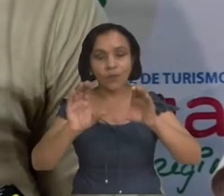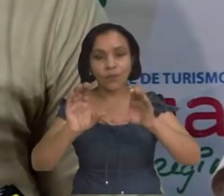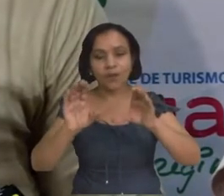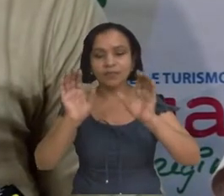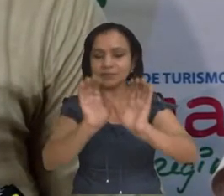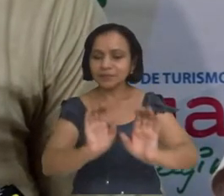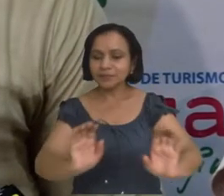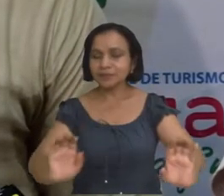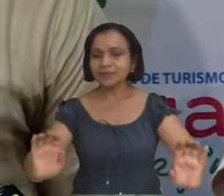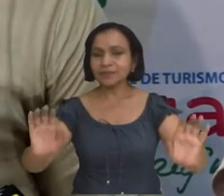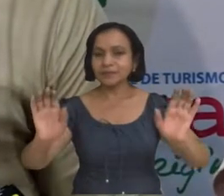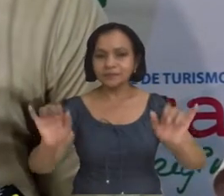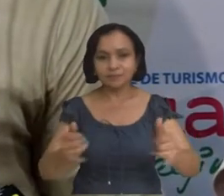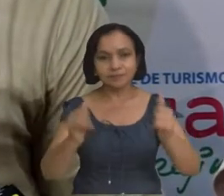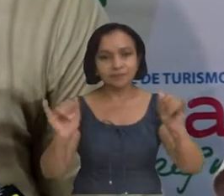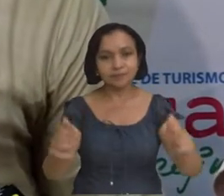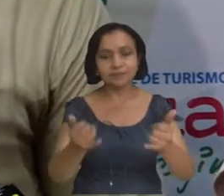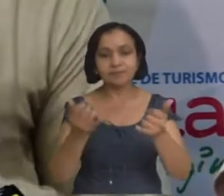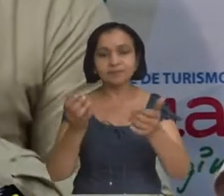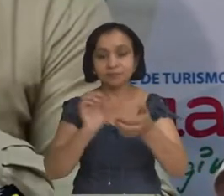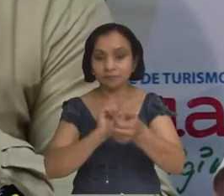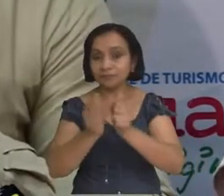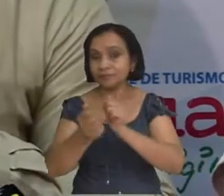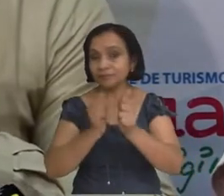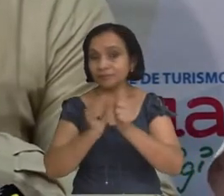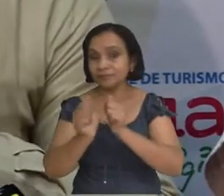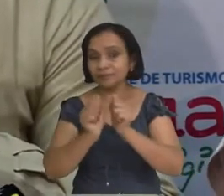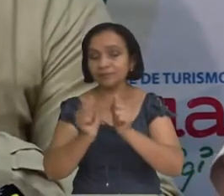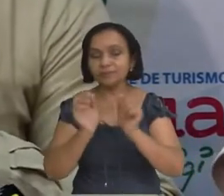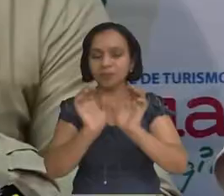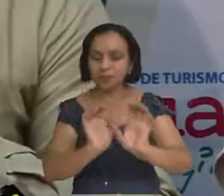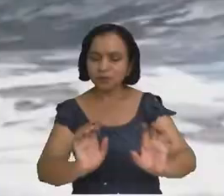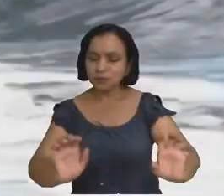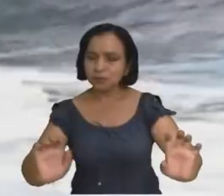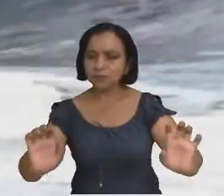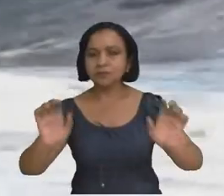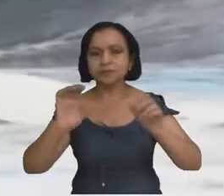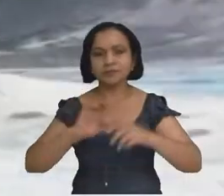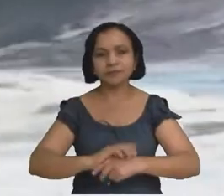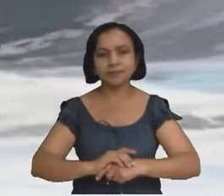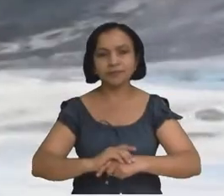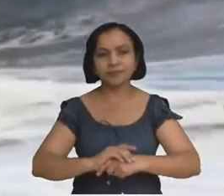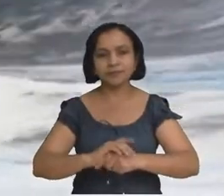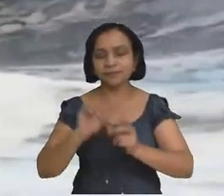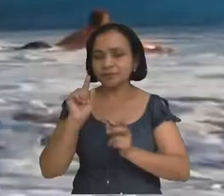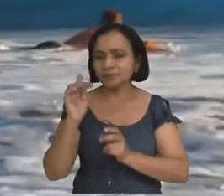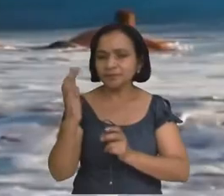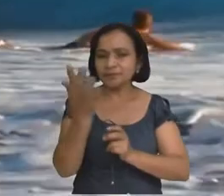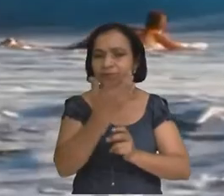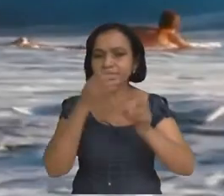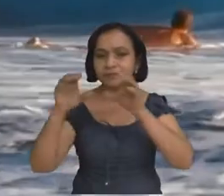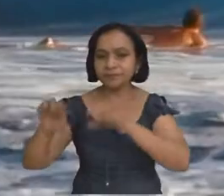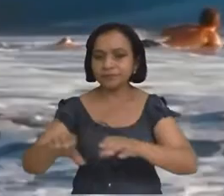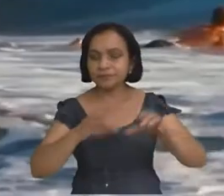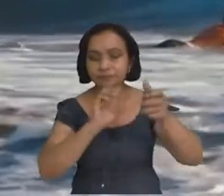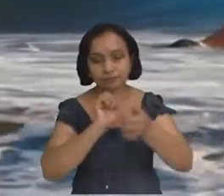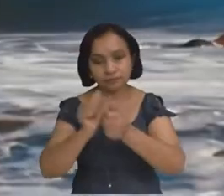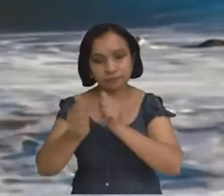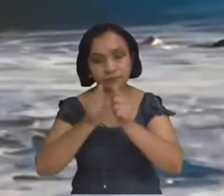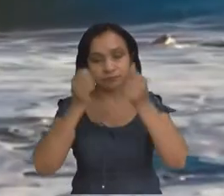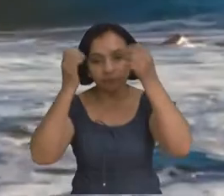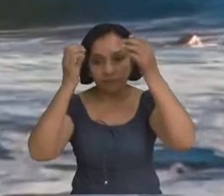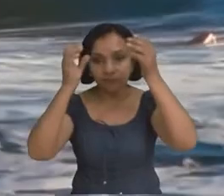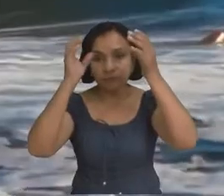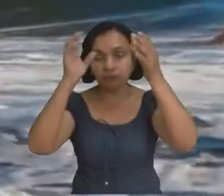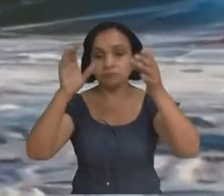infantil llena de diversión y recreación deportiva para los mimados de la revolución. Todas estas actividades deportivas, culturales